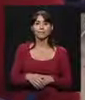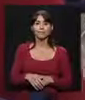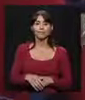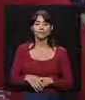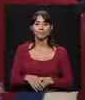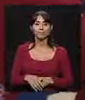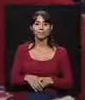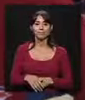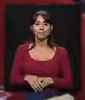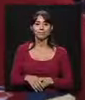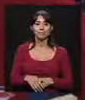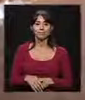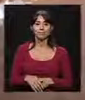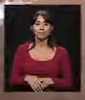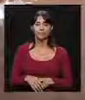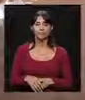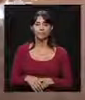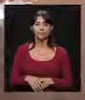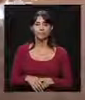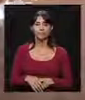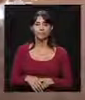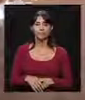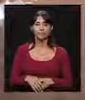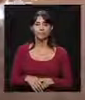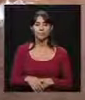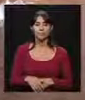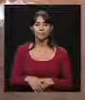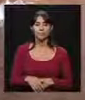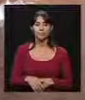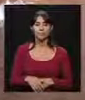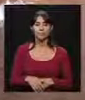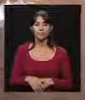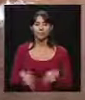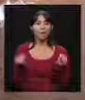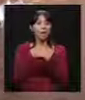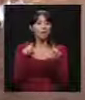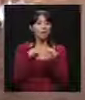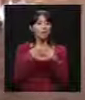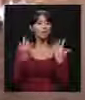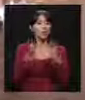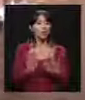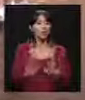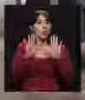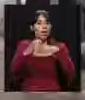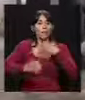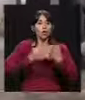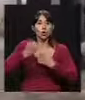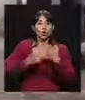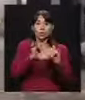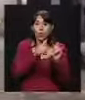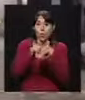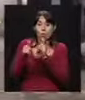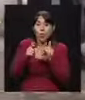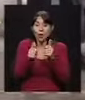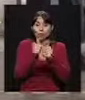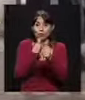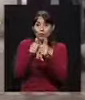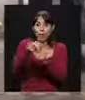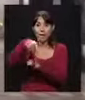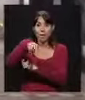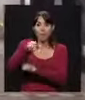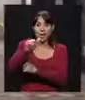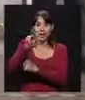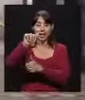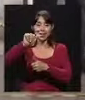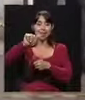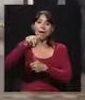pero no hemos podido lograr salir adelante con el marcador hace casi dos años se conformó la selección costarricense a partir